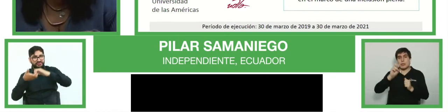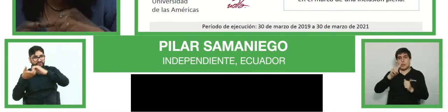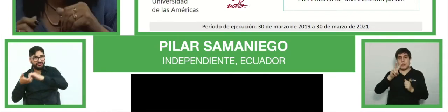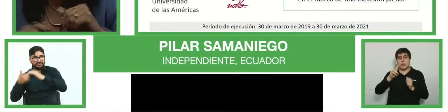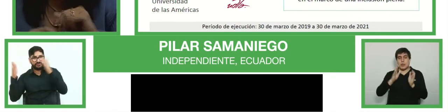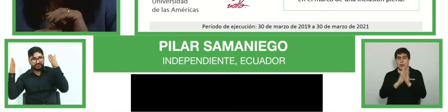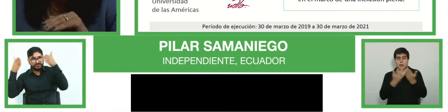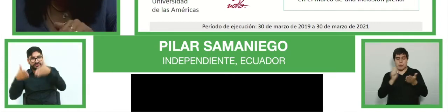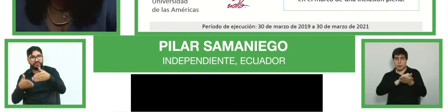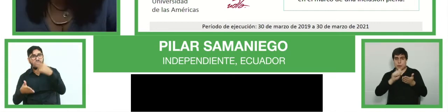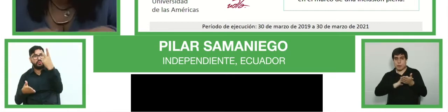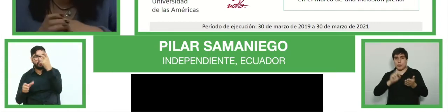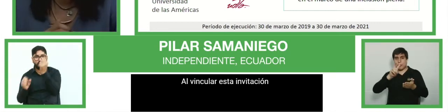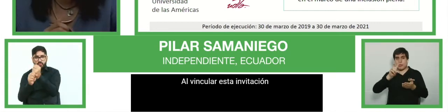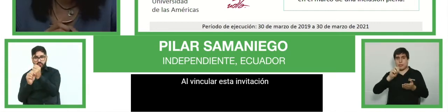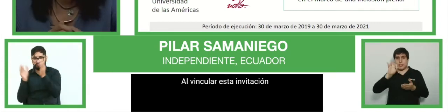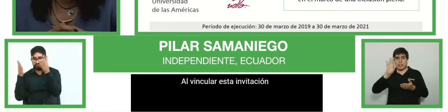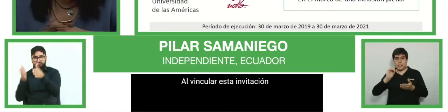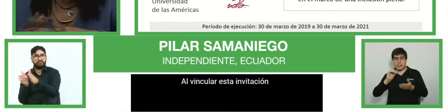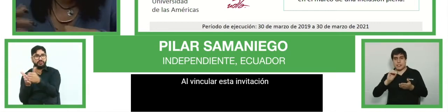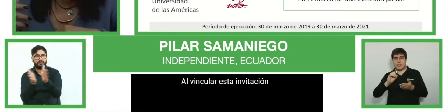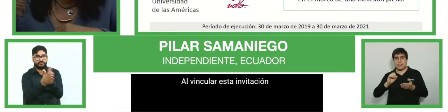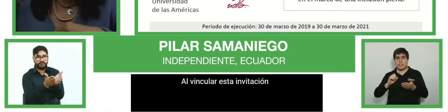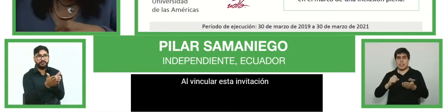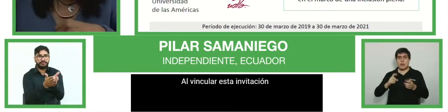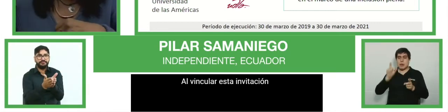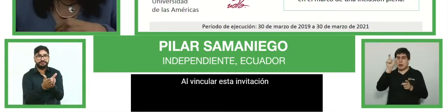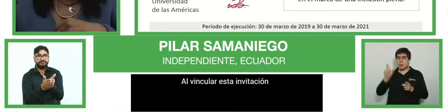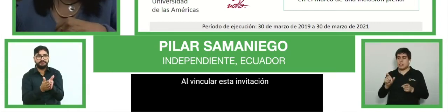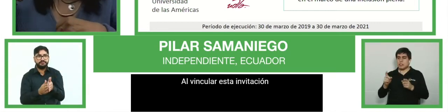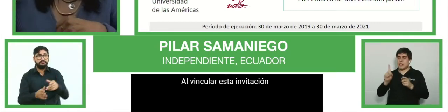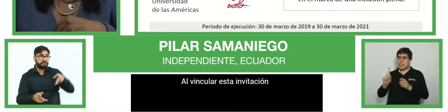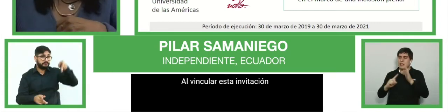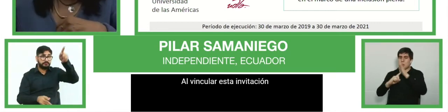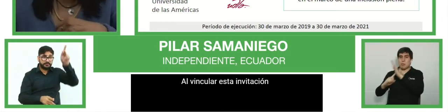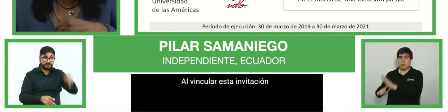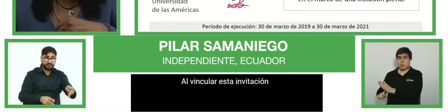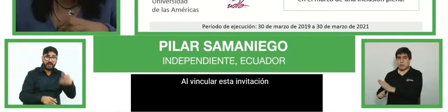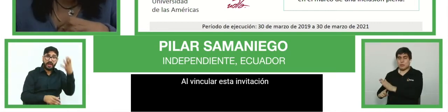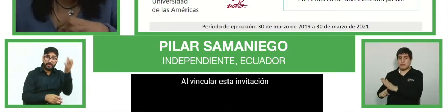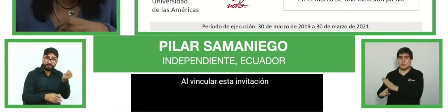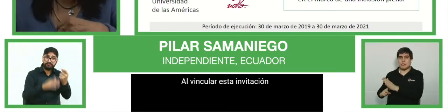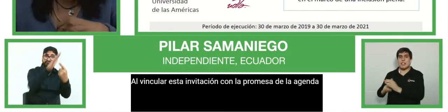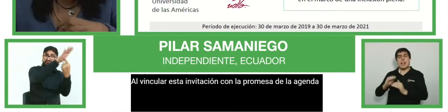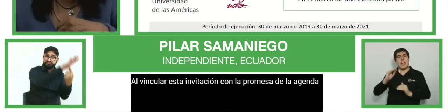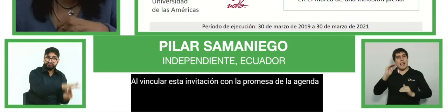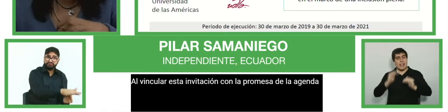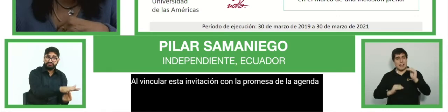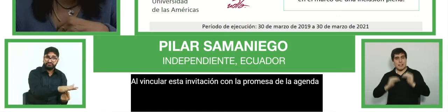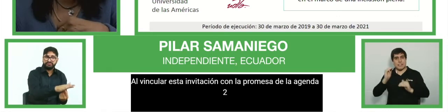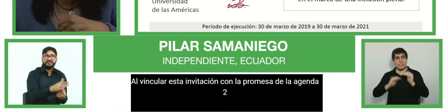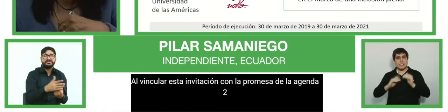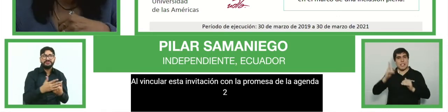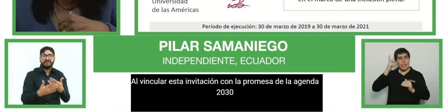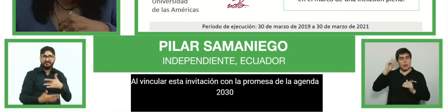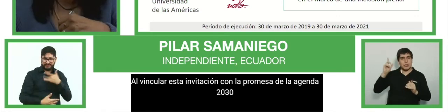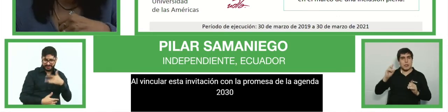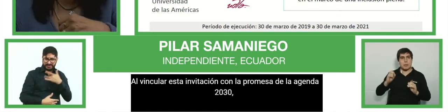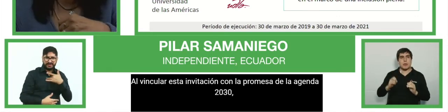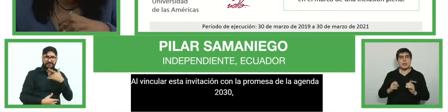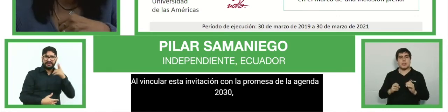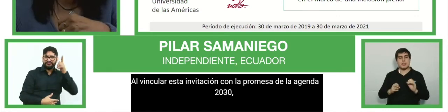no dejar a nadie atrás, a manera de eco resuena la segunda parte de lo de